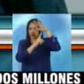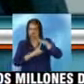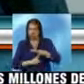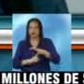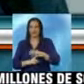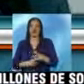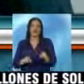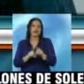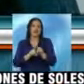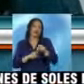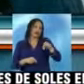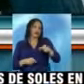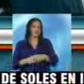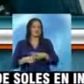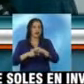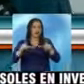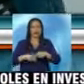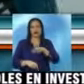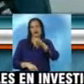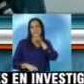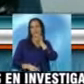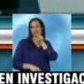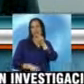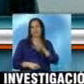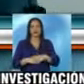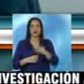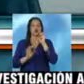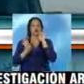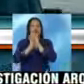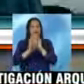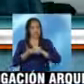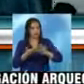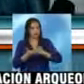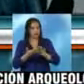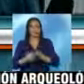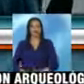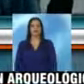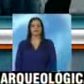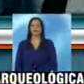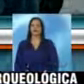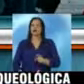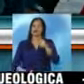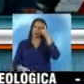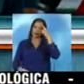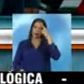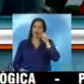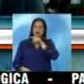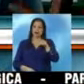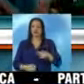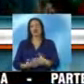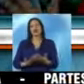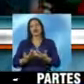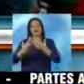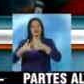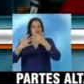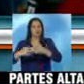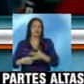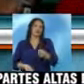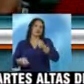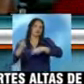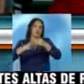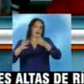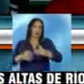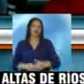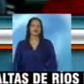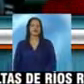Punta Hermosa, que son un ejemplo de limpieza y de servicio para los veraneantes. ¿Qué considera que va a suceder también con estas personas, con los empresarios? Porque ya han estado ahí los comerciantes,